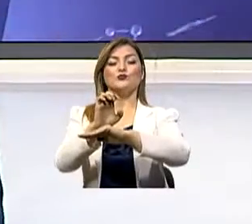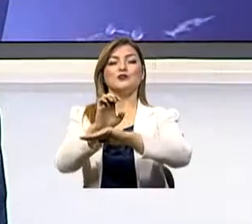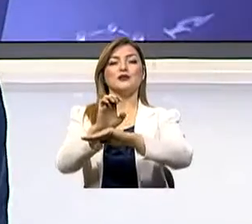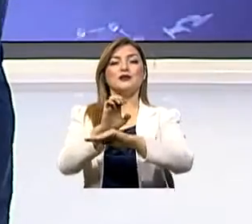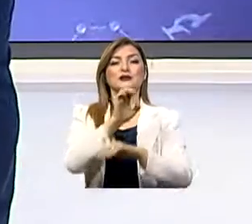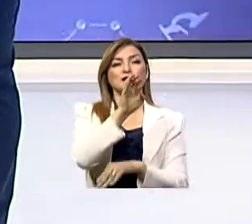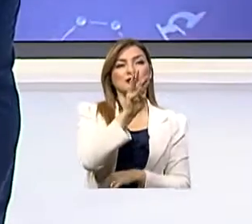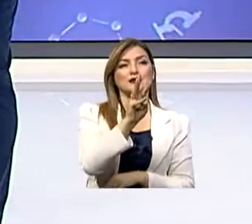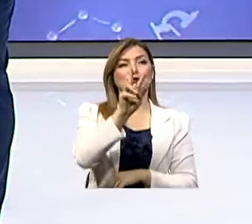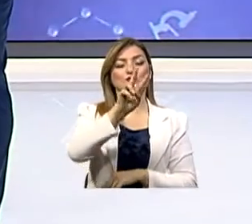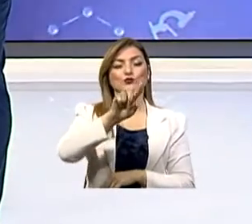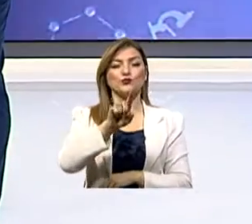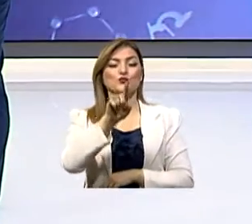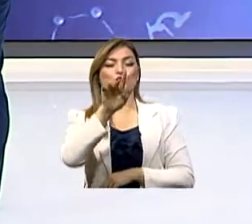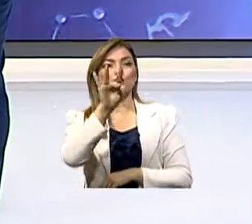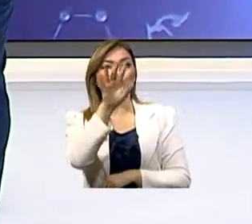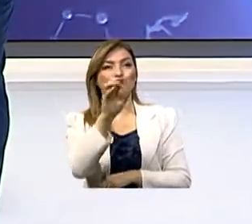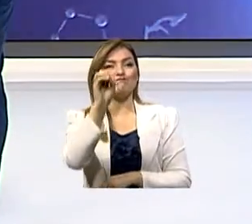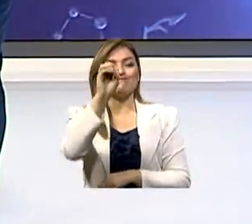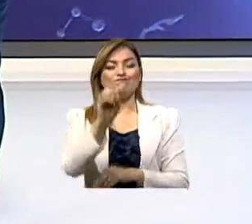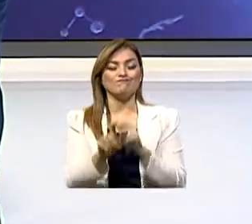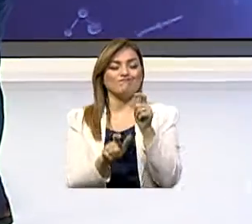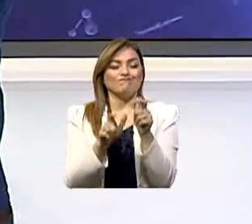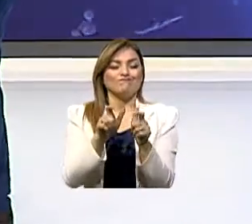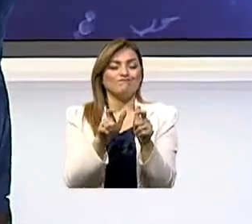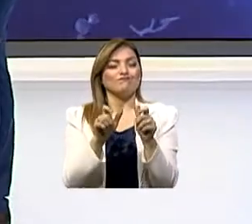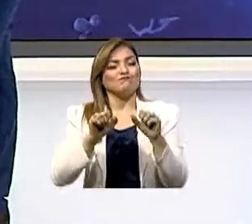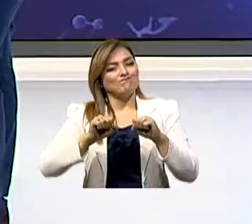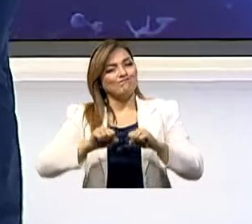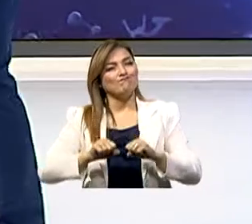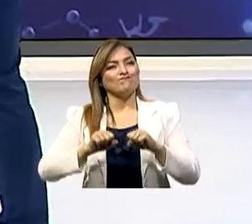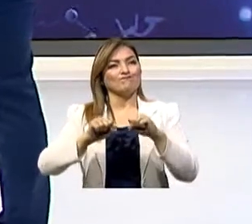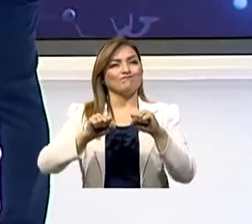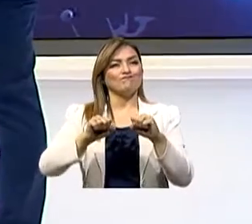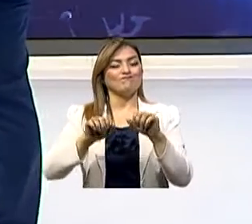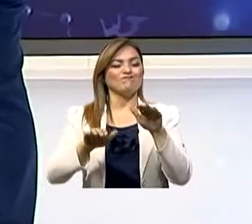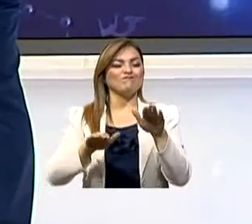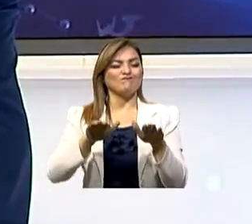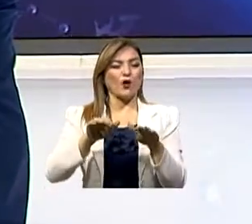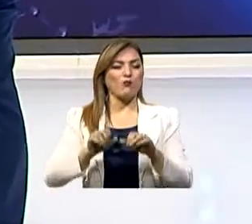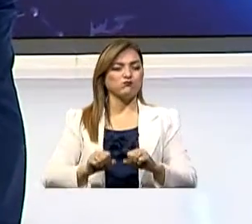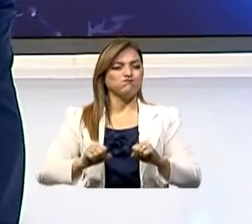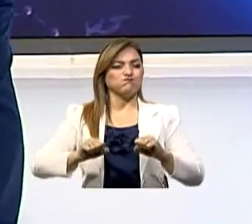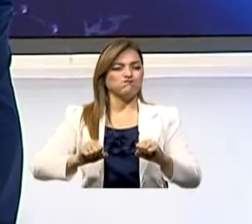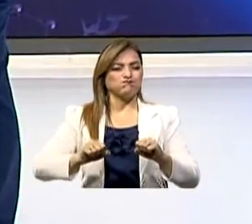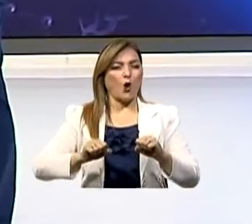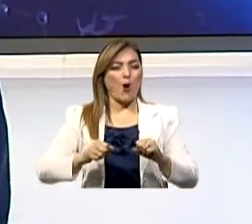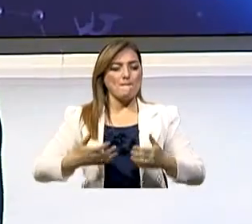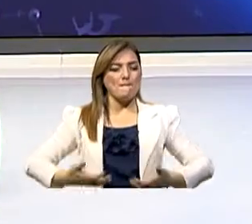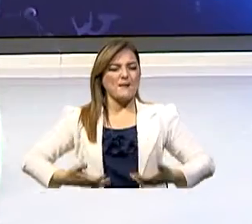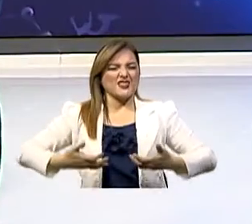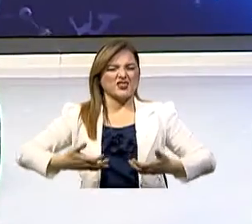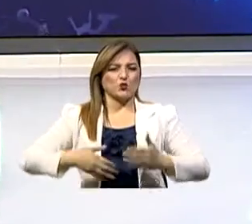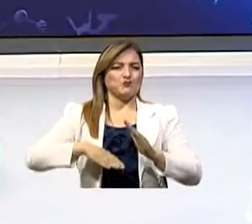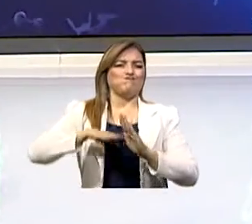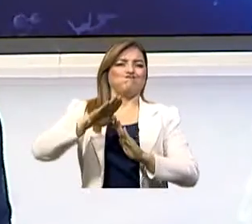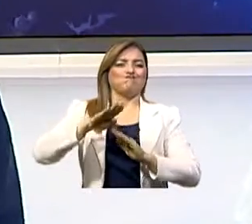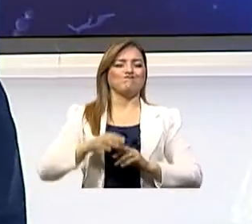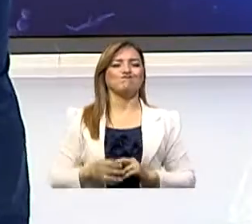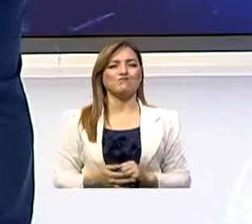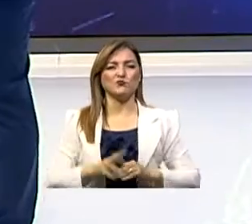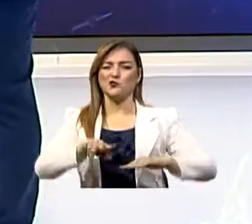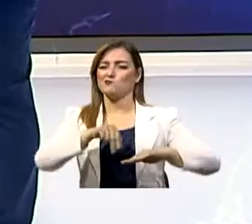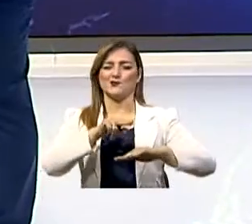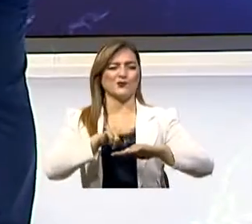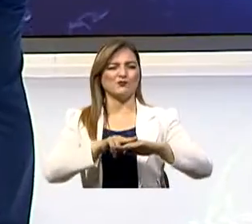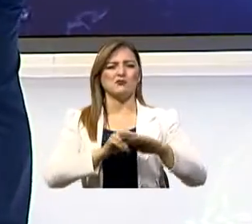62.8 por ciento de las personas ya no otros podíamos tener algo de obesidad o sobrepeso quienes tienen más obesidad pues las mujeres